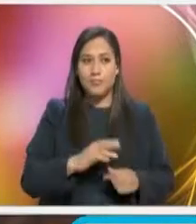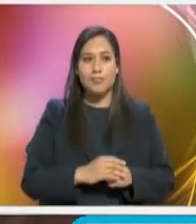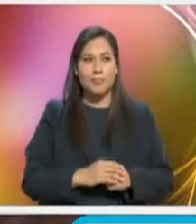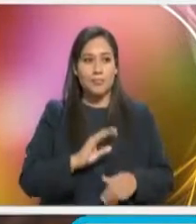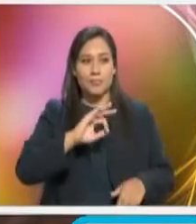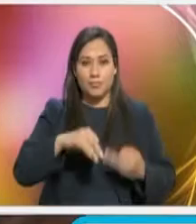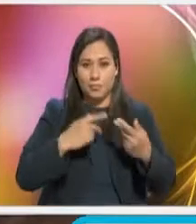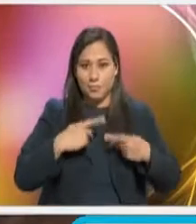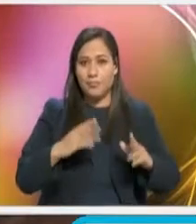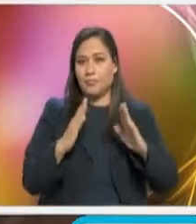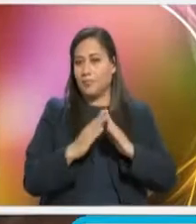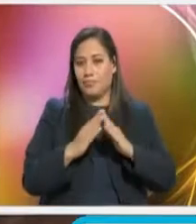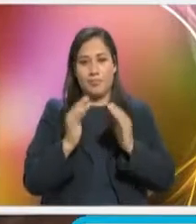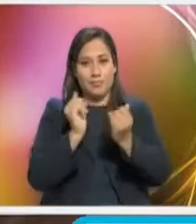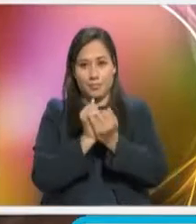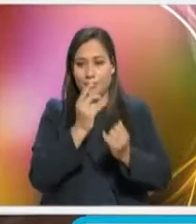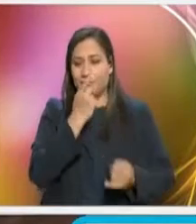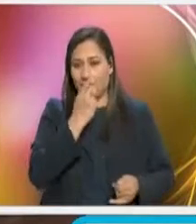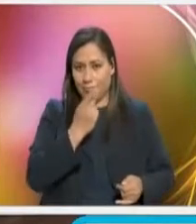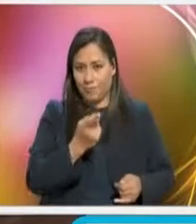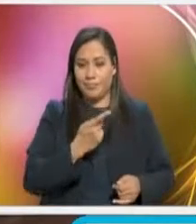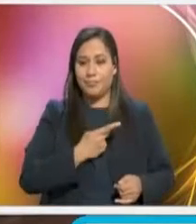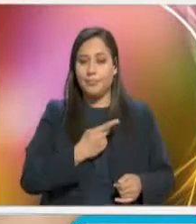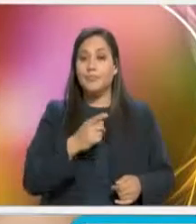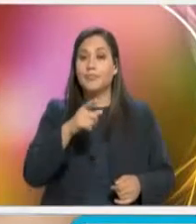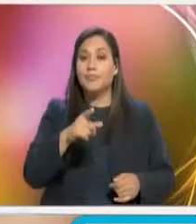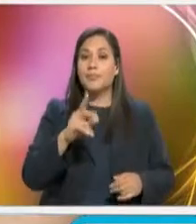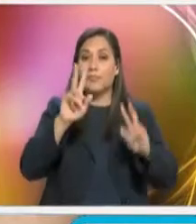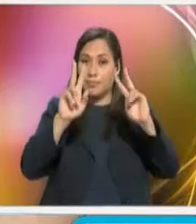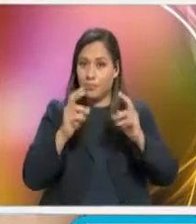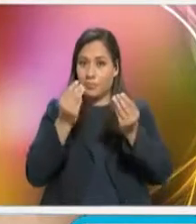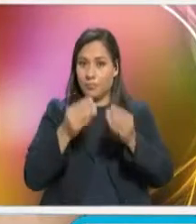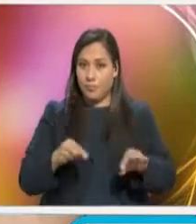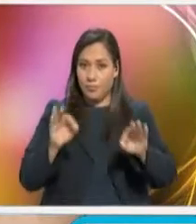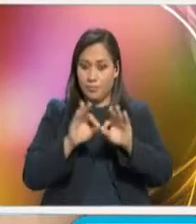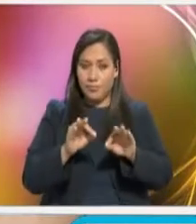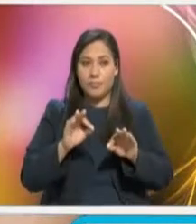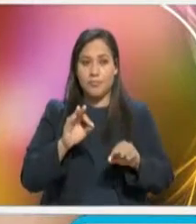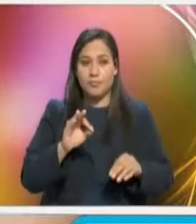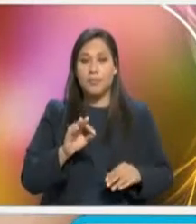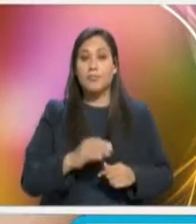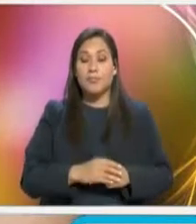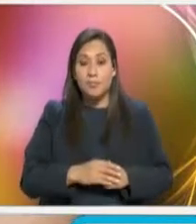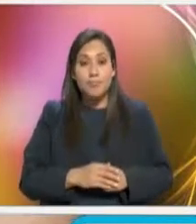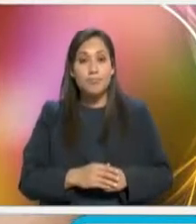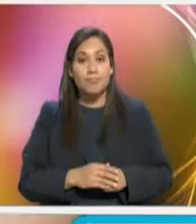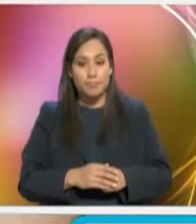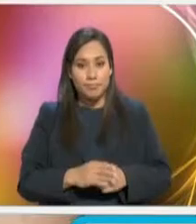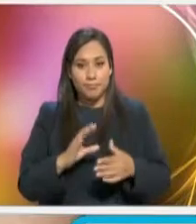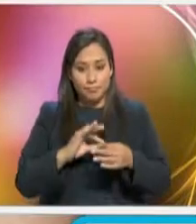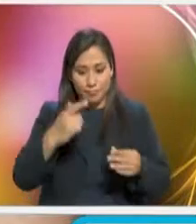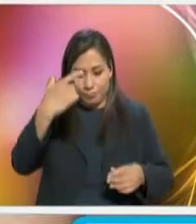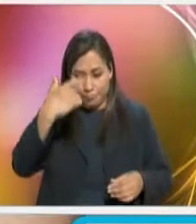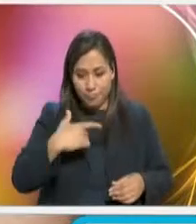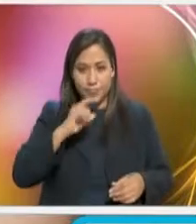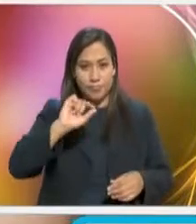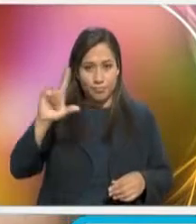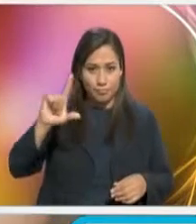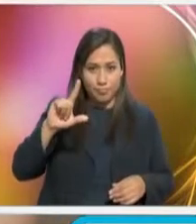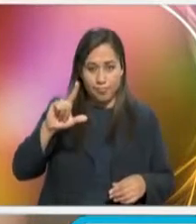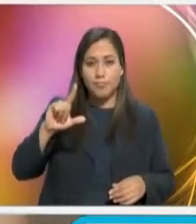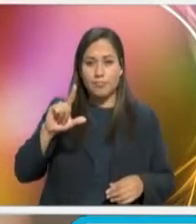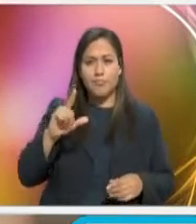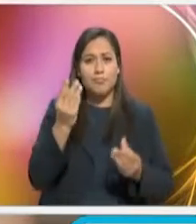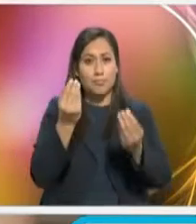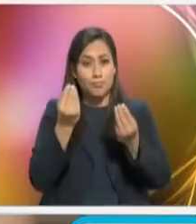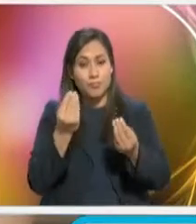y toda la gente en casa no me va a dejar mentir, porque este tema es de gran importancia, de gran relevancia, hablar de la imagen profesional, en la